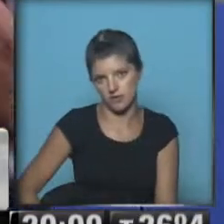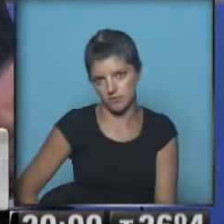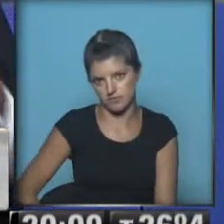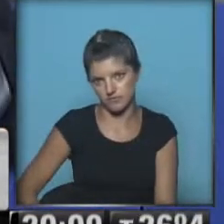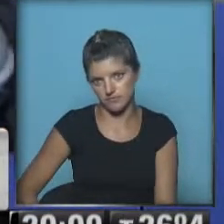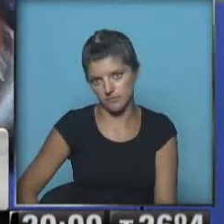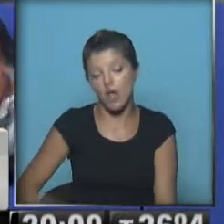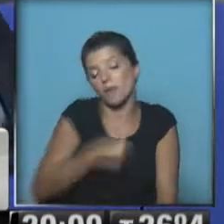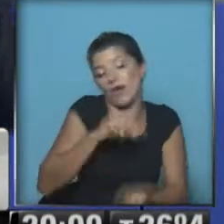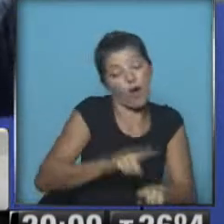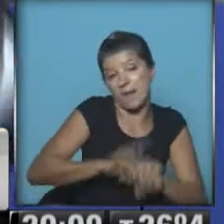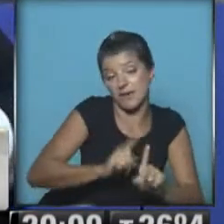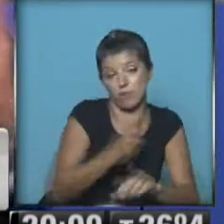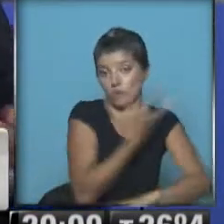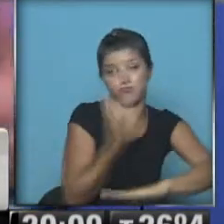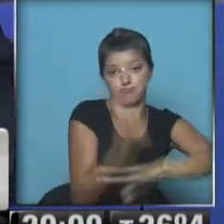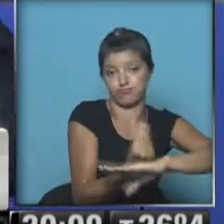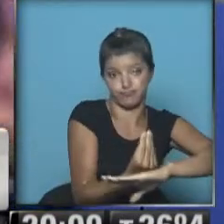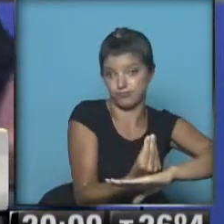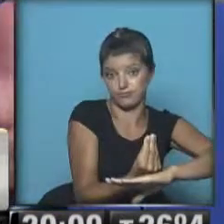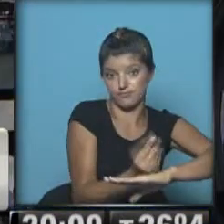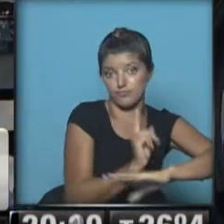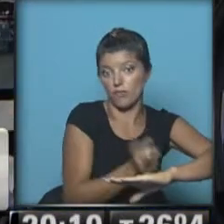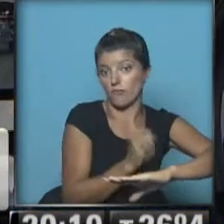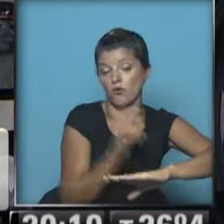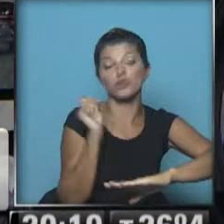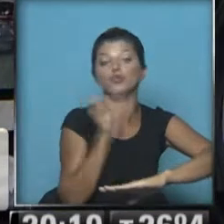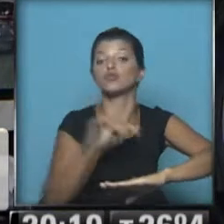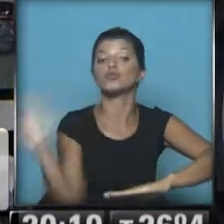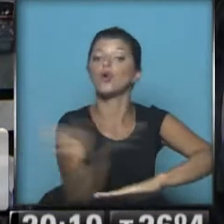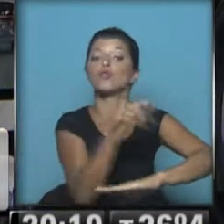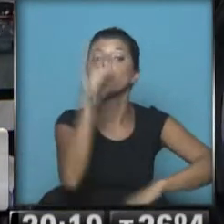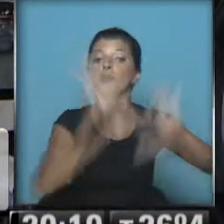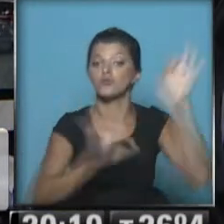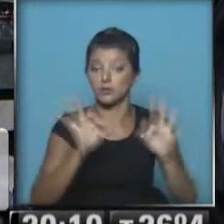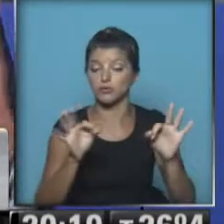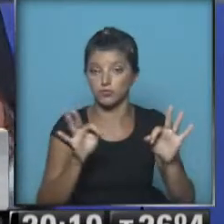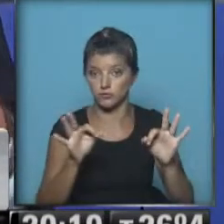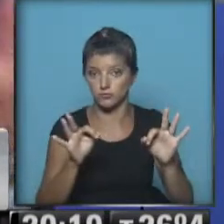porque es el que está gobernando, entonces está expuesto toda su propuesta